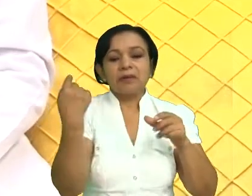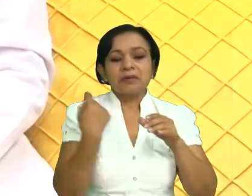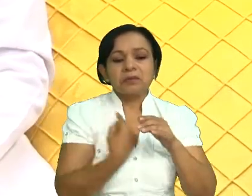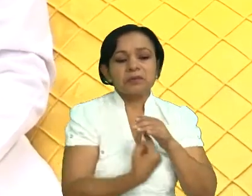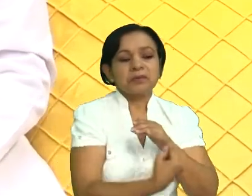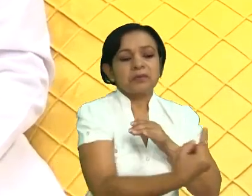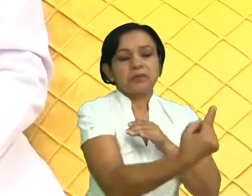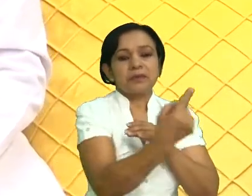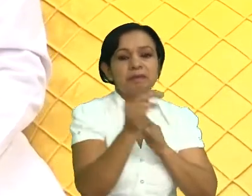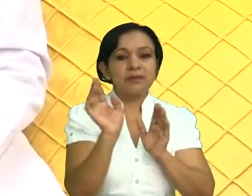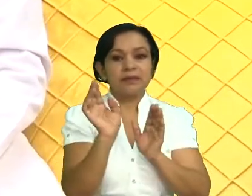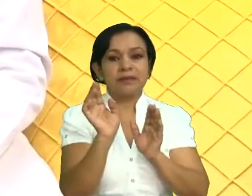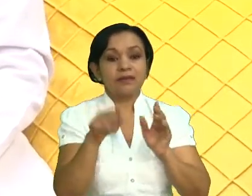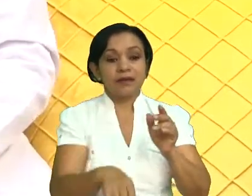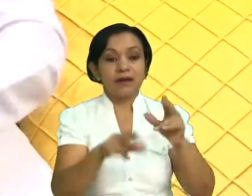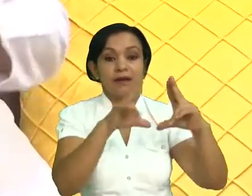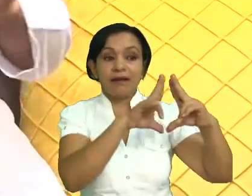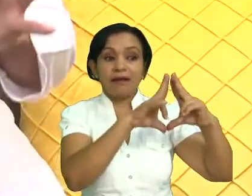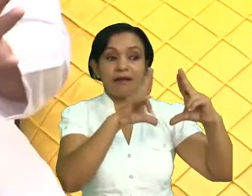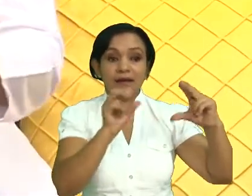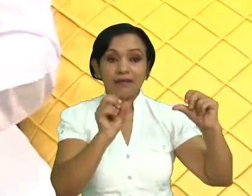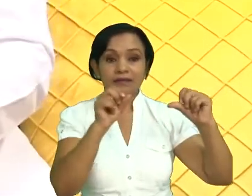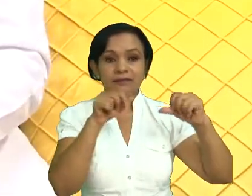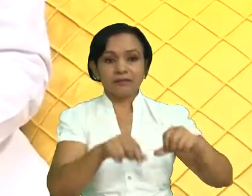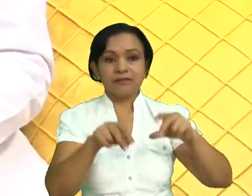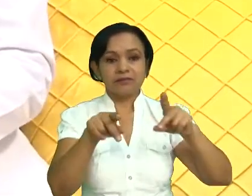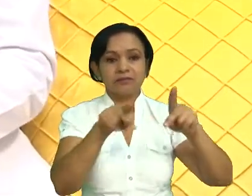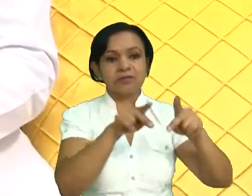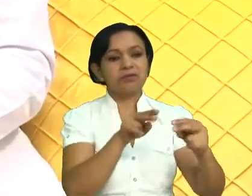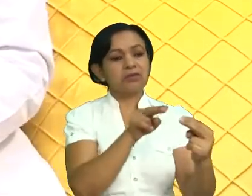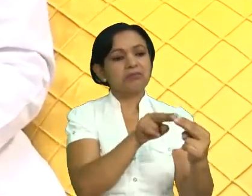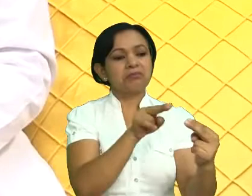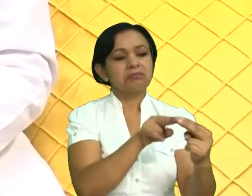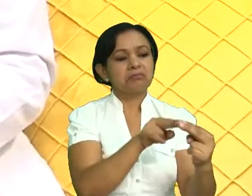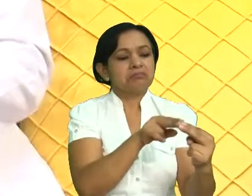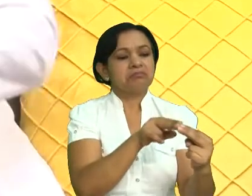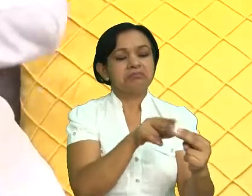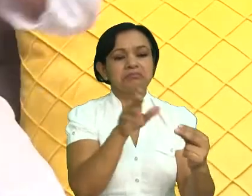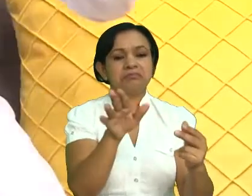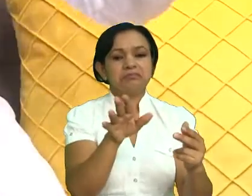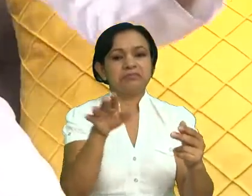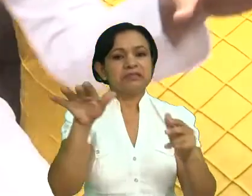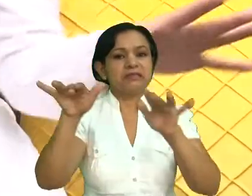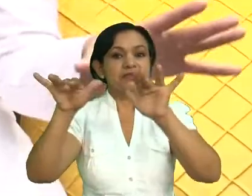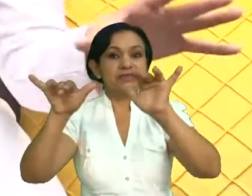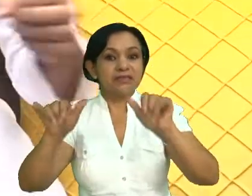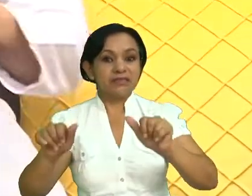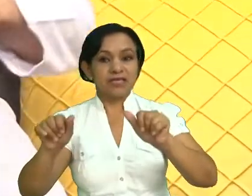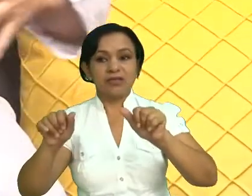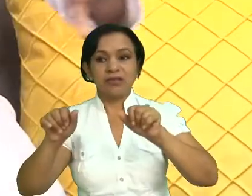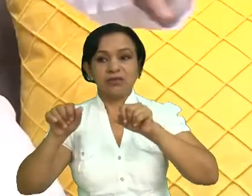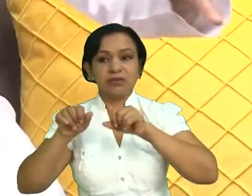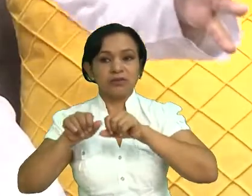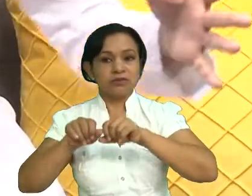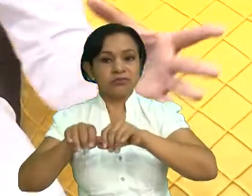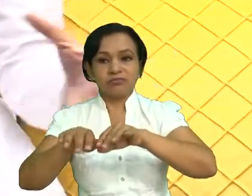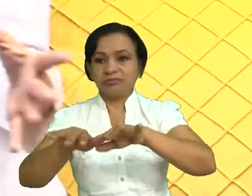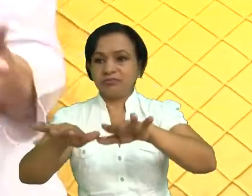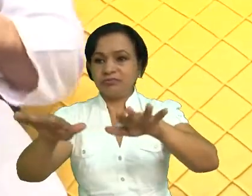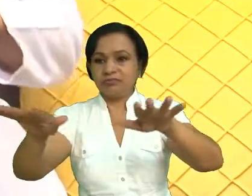frontera, y que vienen hacia acá. Y estas personas tienen un nexo, porque vienen de un país donde ya la circulación del virus se ha